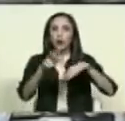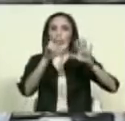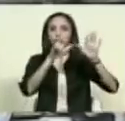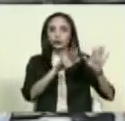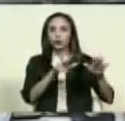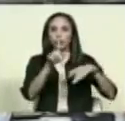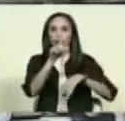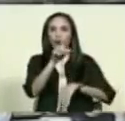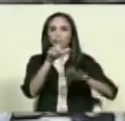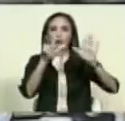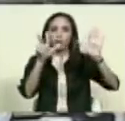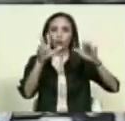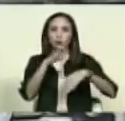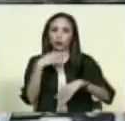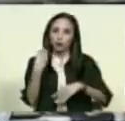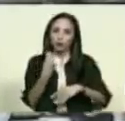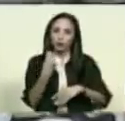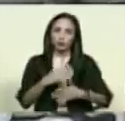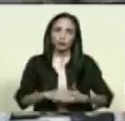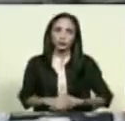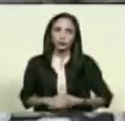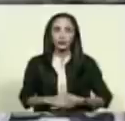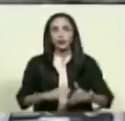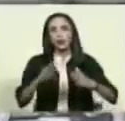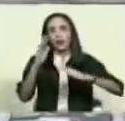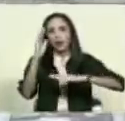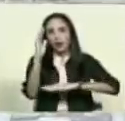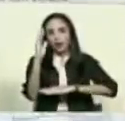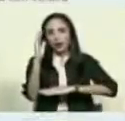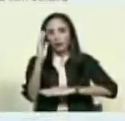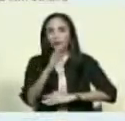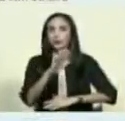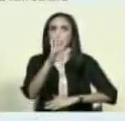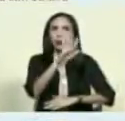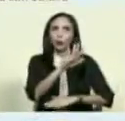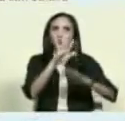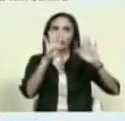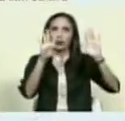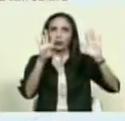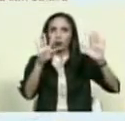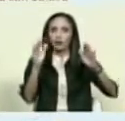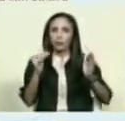61.818 jóvenes. Y en el estado Lara,